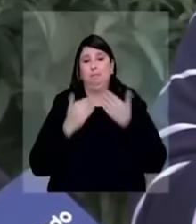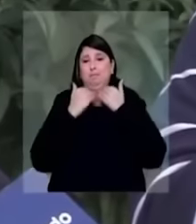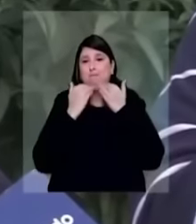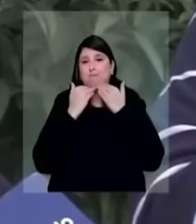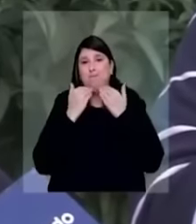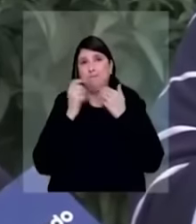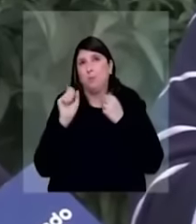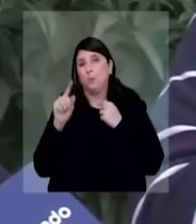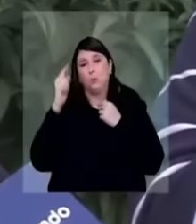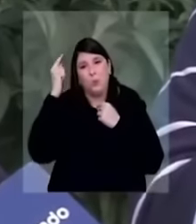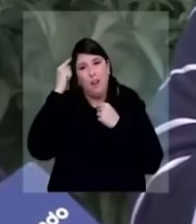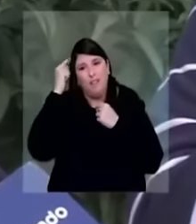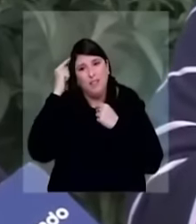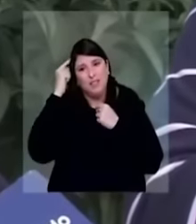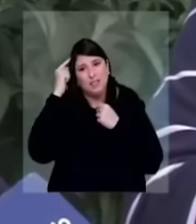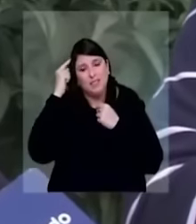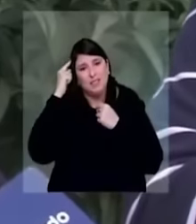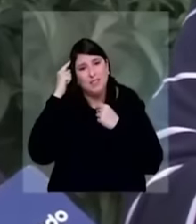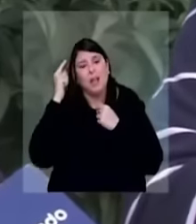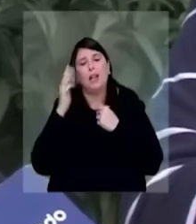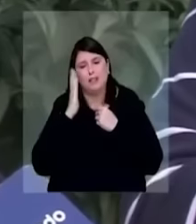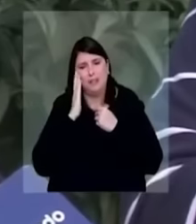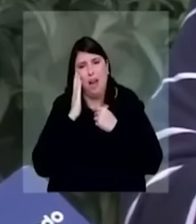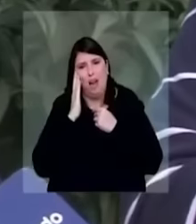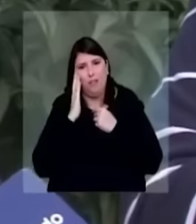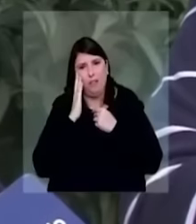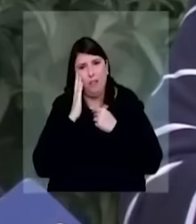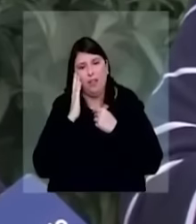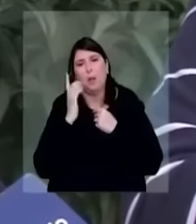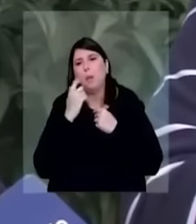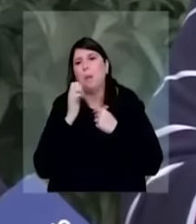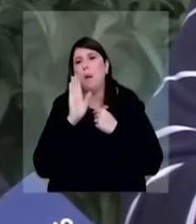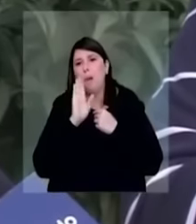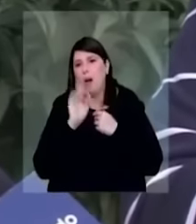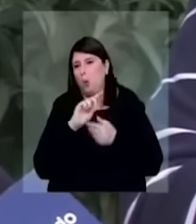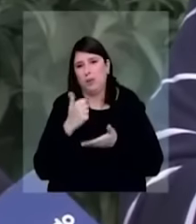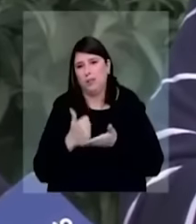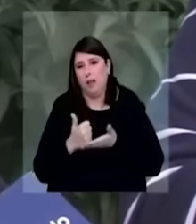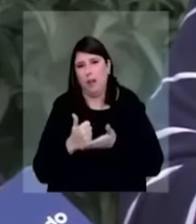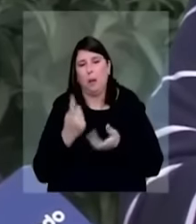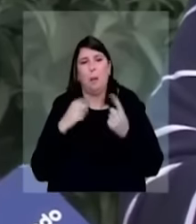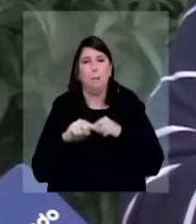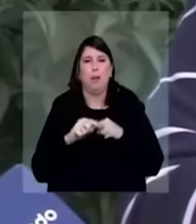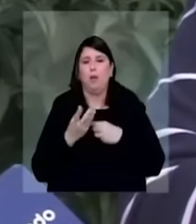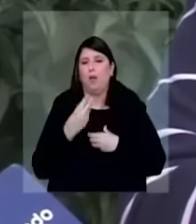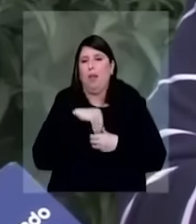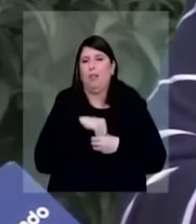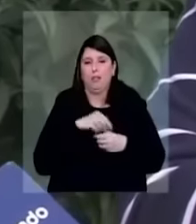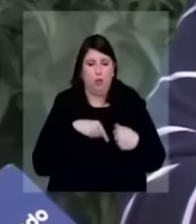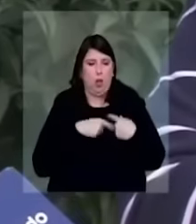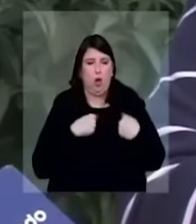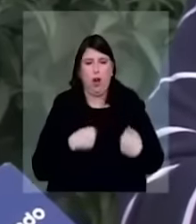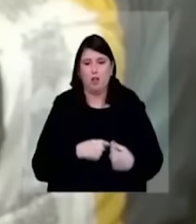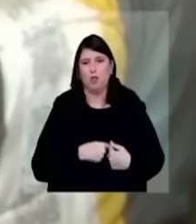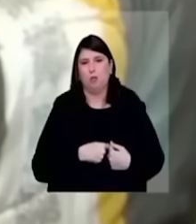cabecita de él, pero él sabe que los papás no están, pero que están en el corazón de todos. Y ahí la